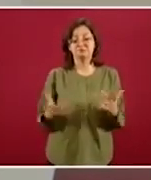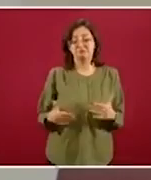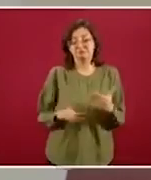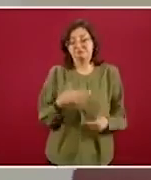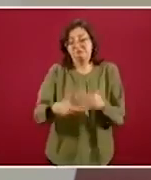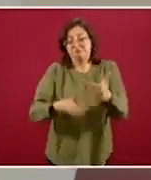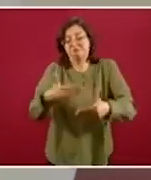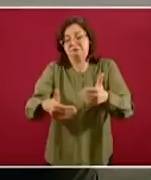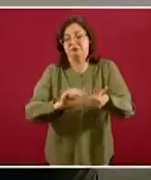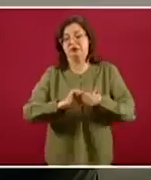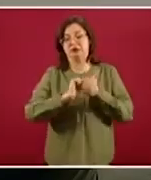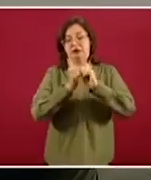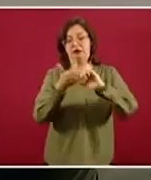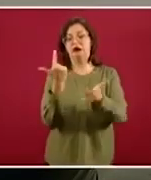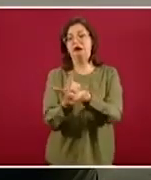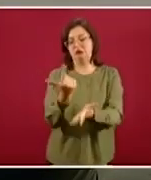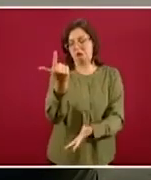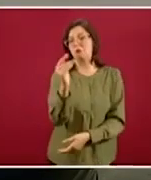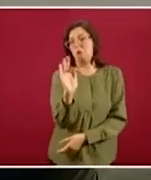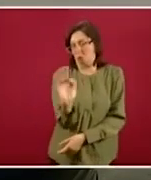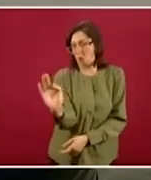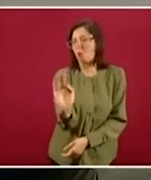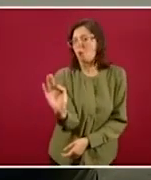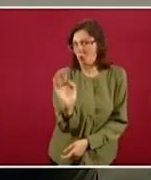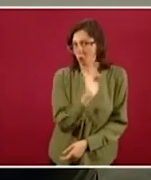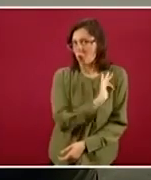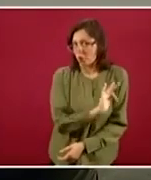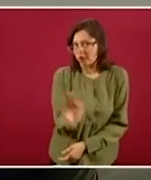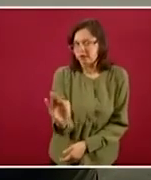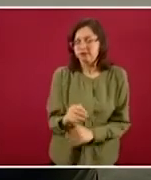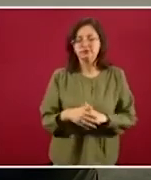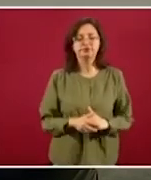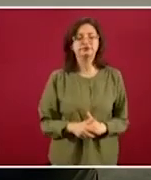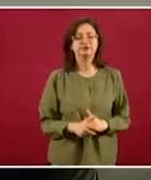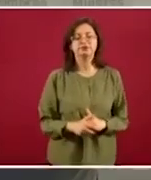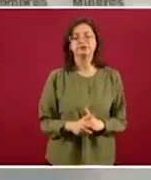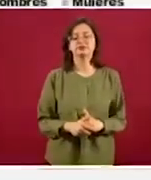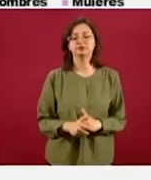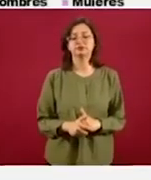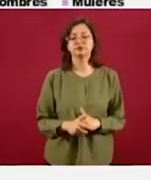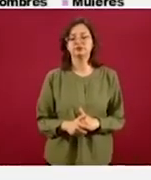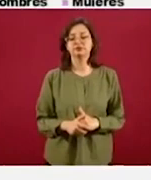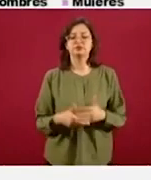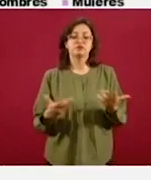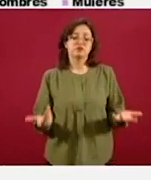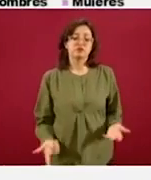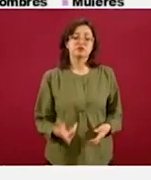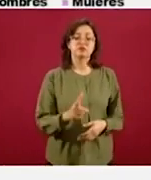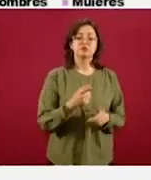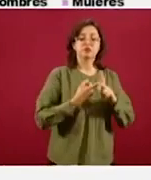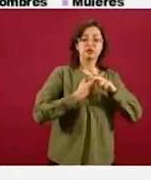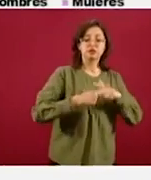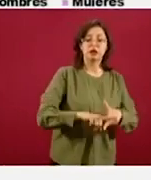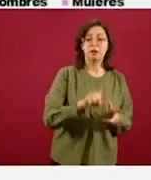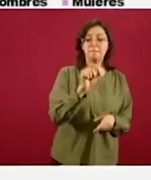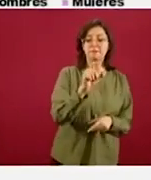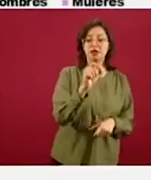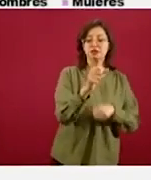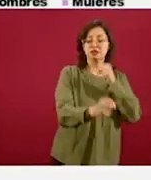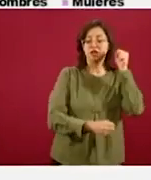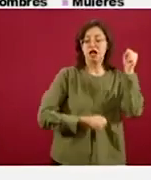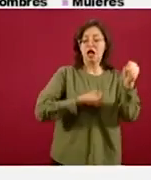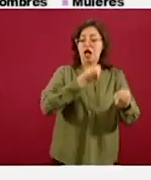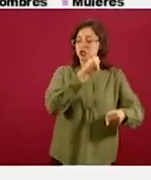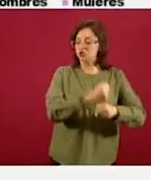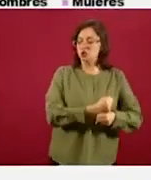presentar un cuadro grave en caso de que yo me enfermara. Entonces, podemos ver cómo a partir de los 20 años, básicamente todos los grupos